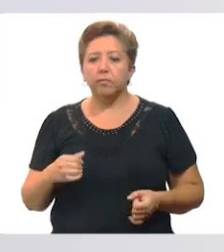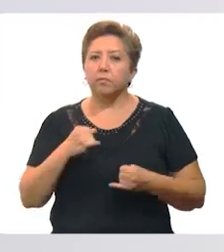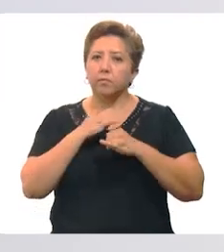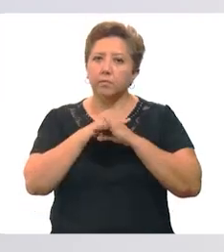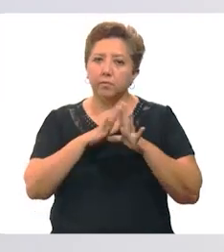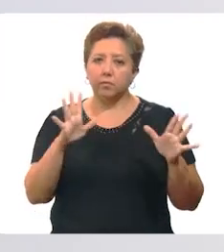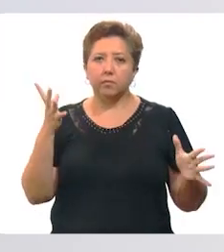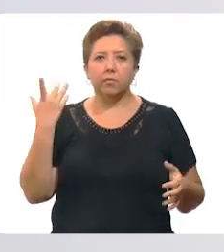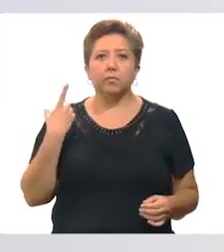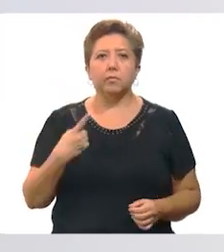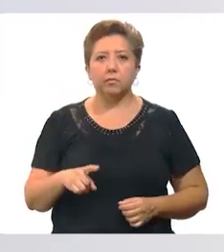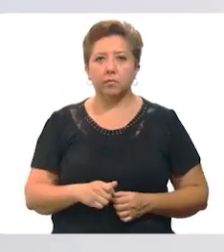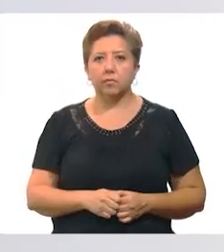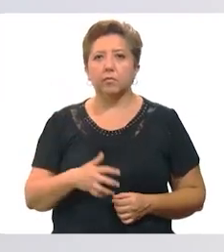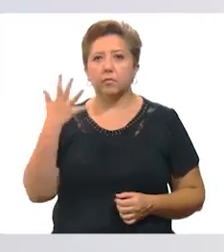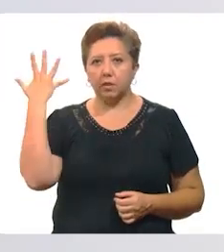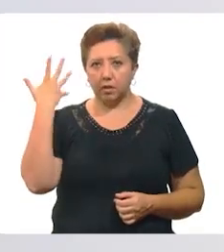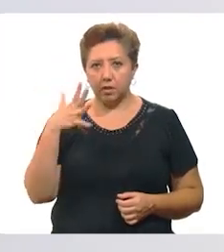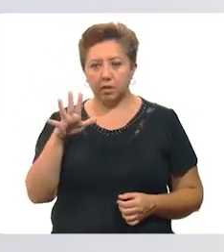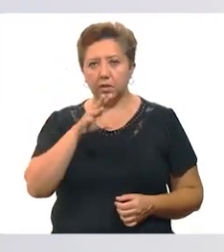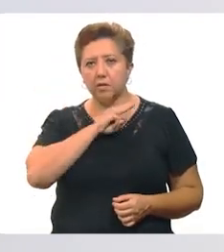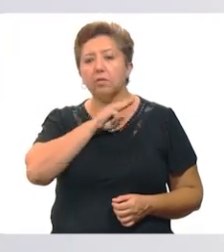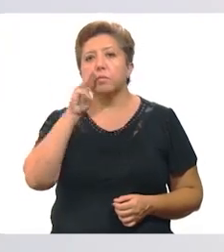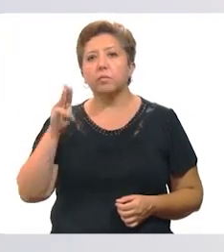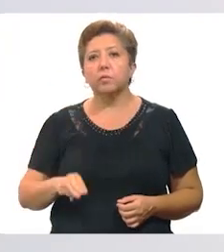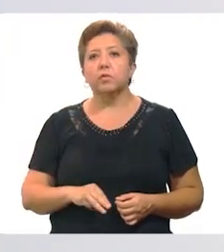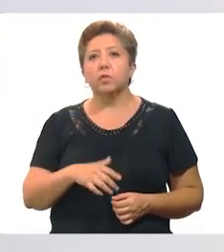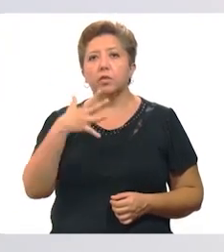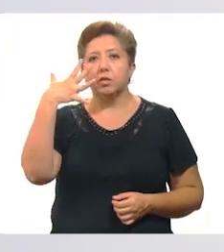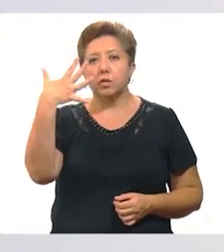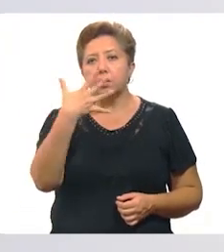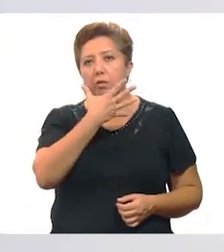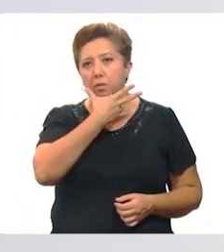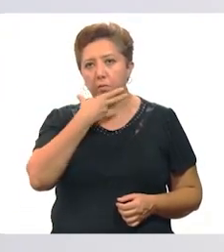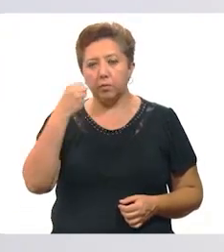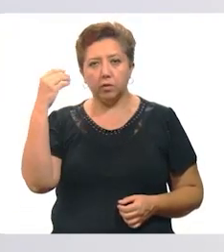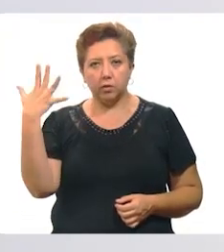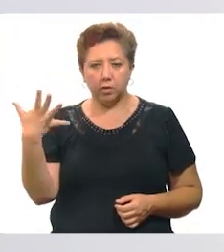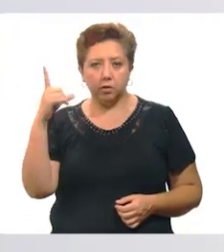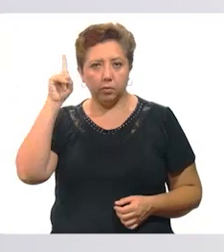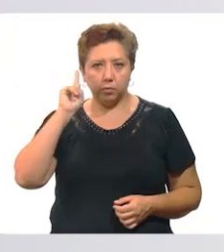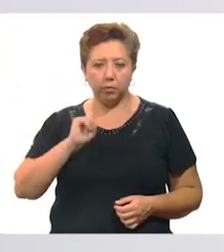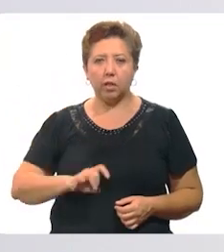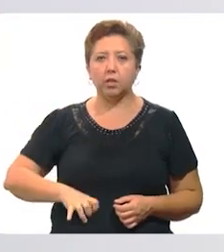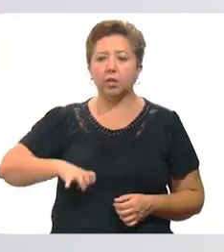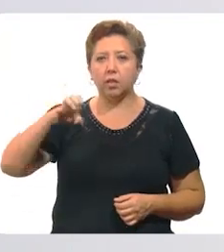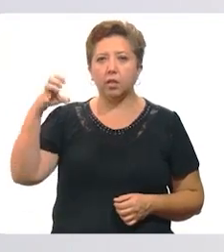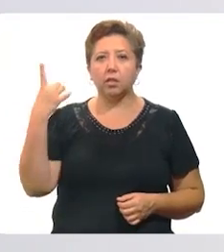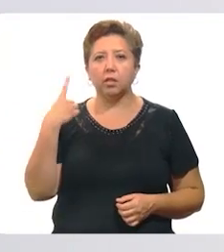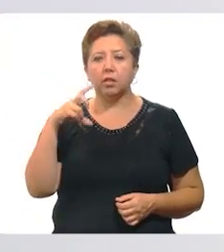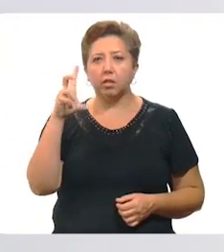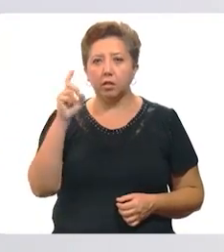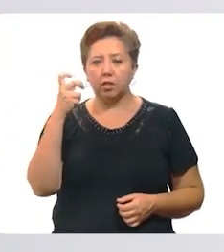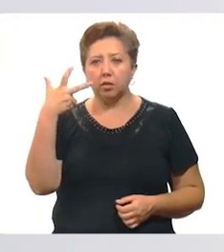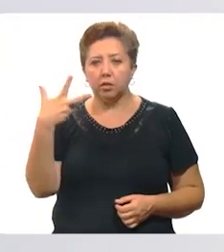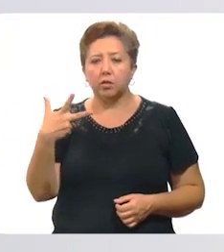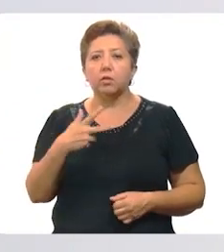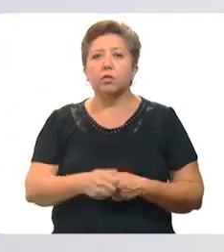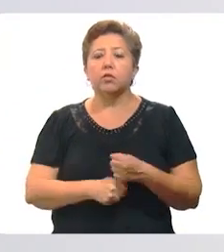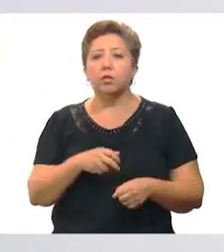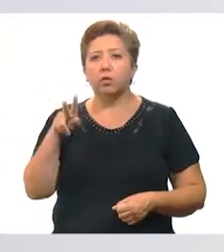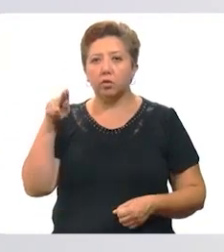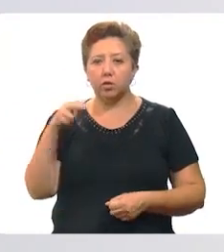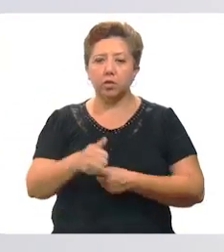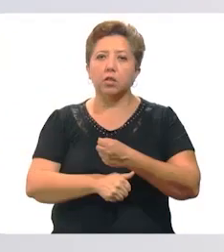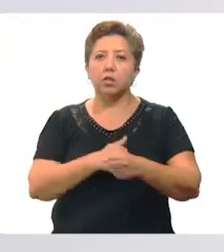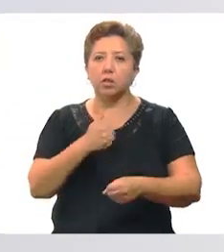parte médico informamos de 10 fallecimientos. Son 5 hombres y 5 mujeres, de un rango de edad de 38 años a